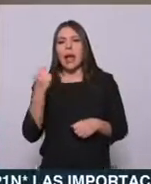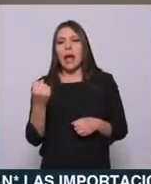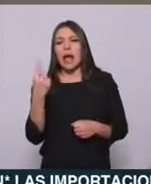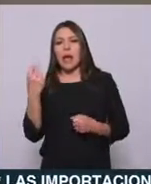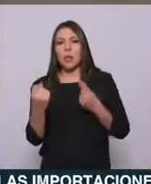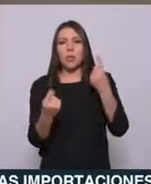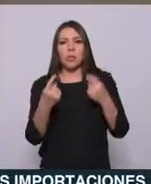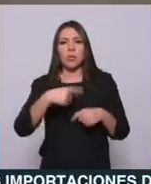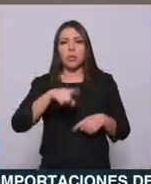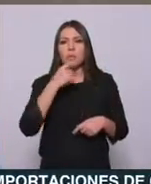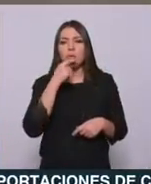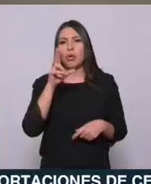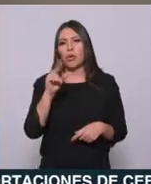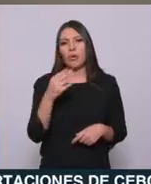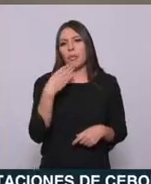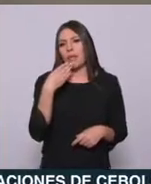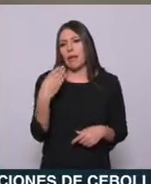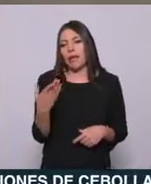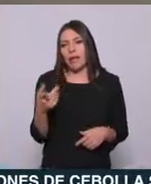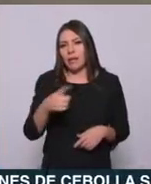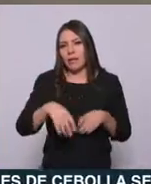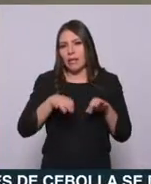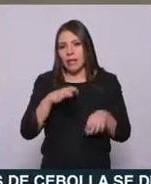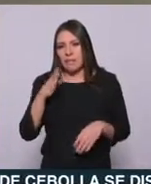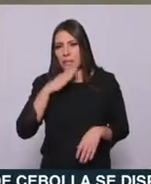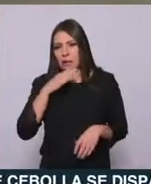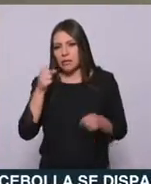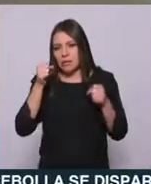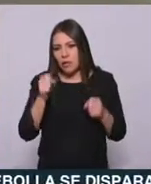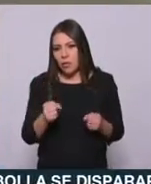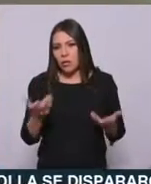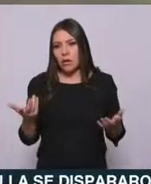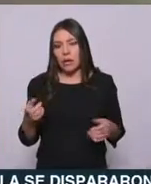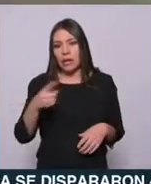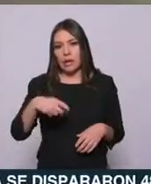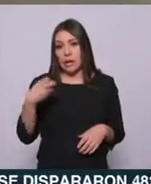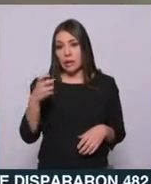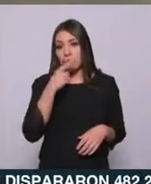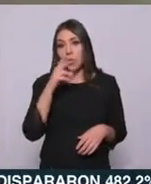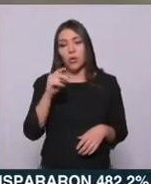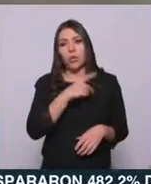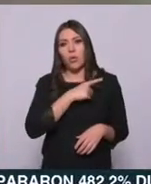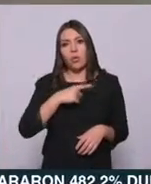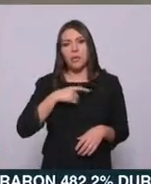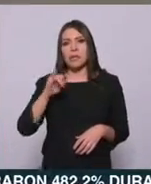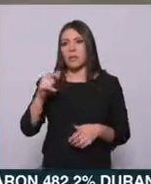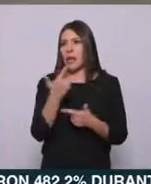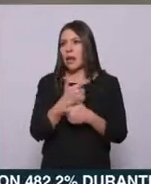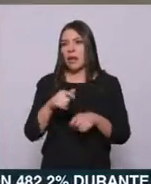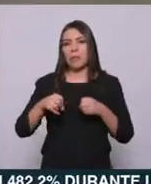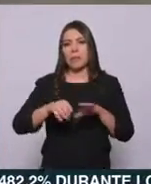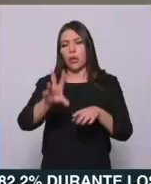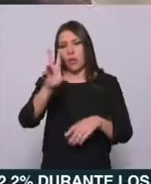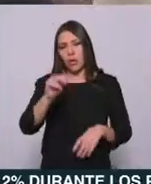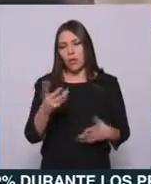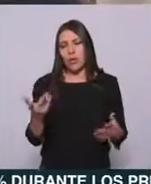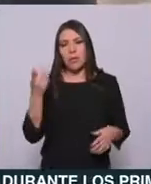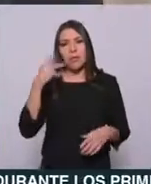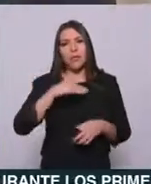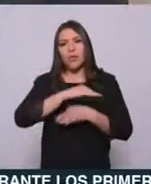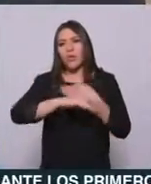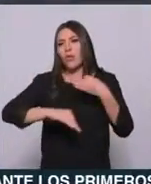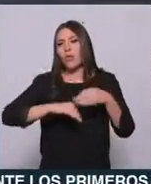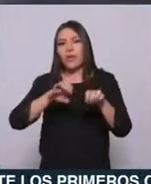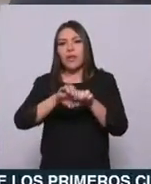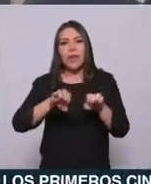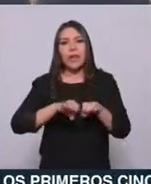no esté bien. Pues bueno, a ese, pues por supuesto que no lo debes de permitir esas ilegalidades. Pero eso pasa en todas las